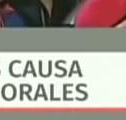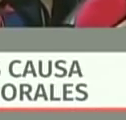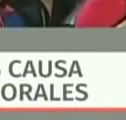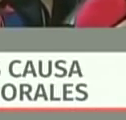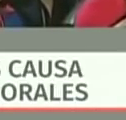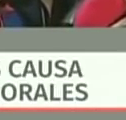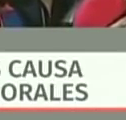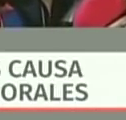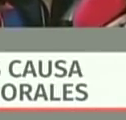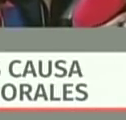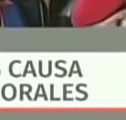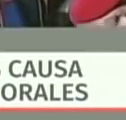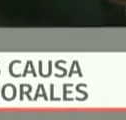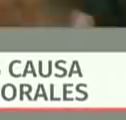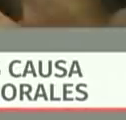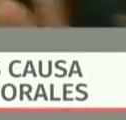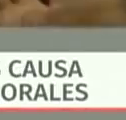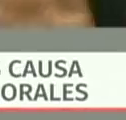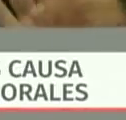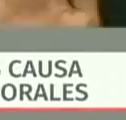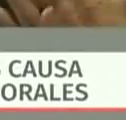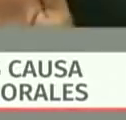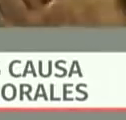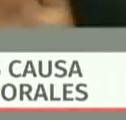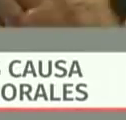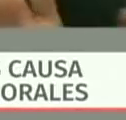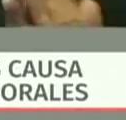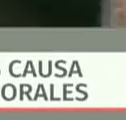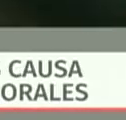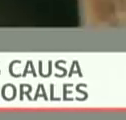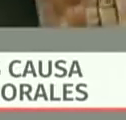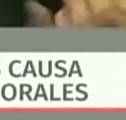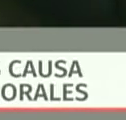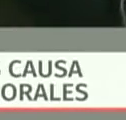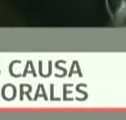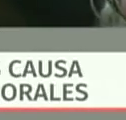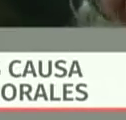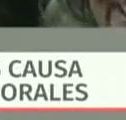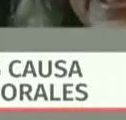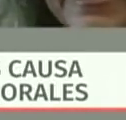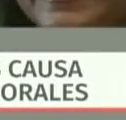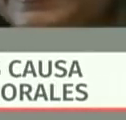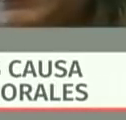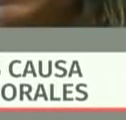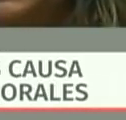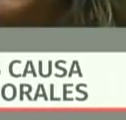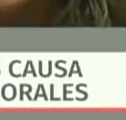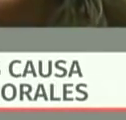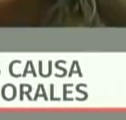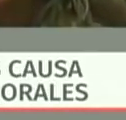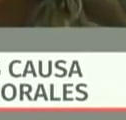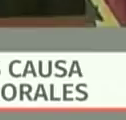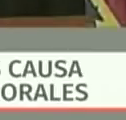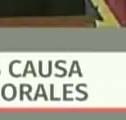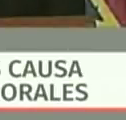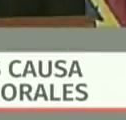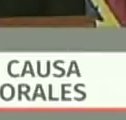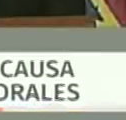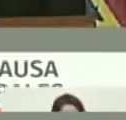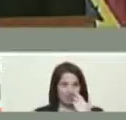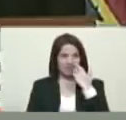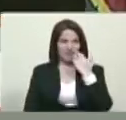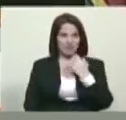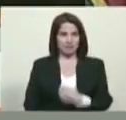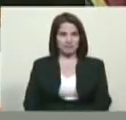pueblo cubano que defendió su independencia y su soberanía. Y ahora, hermanas y hermanos, no somos un